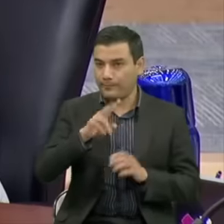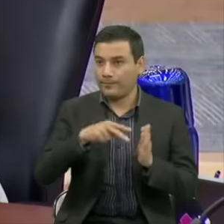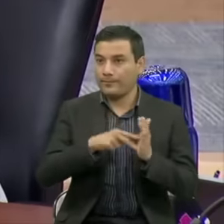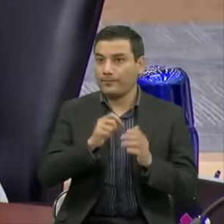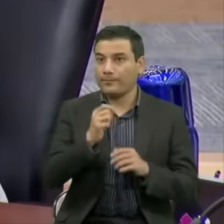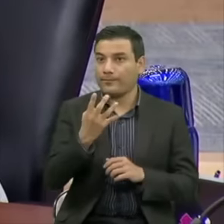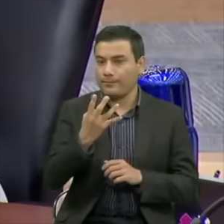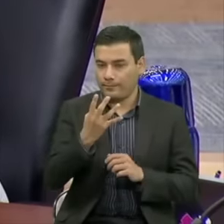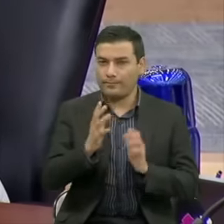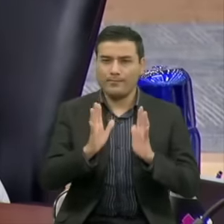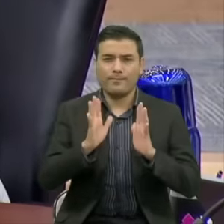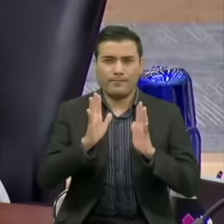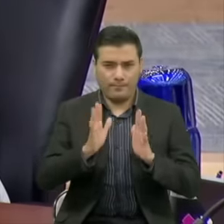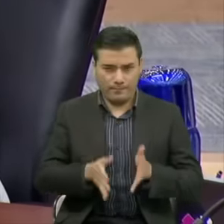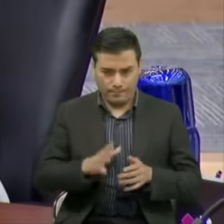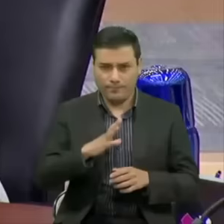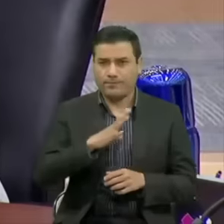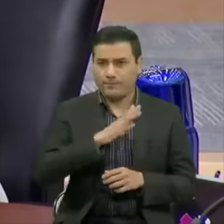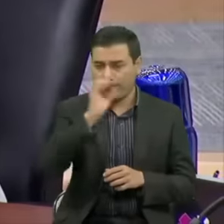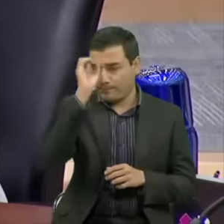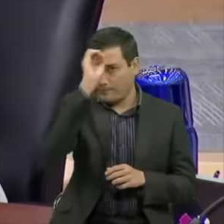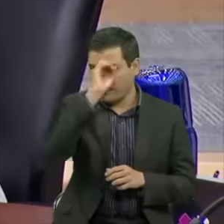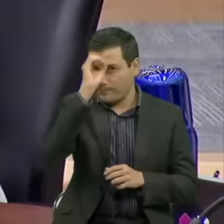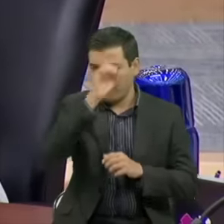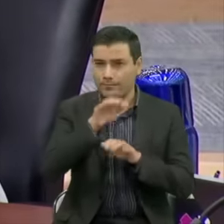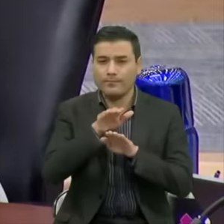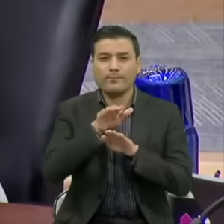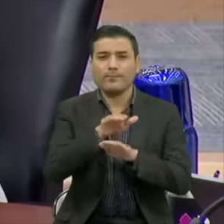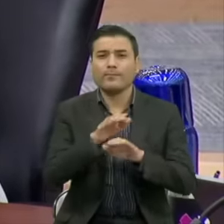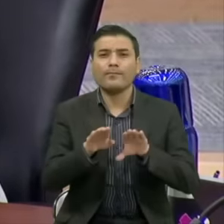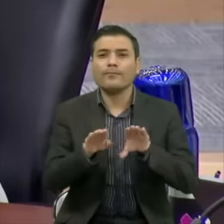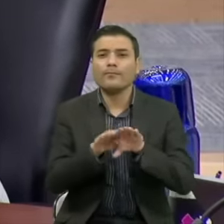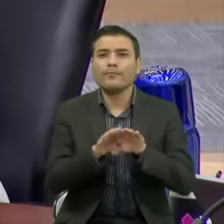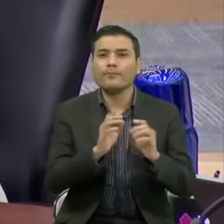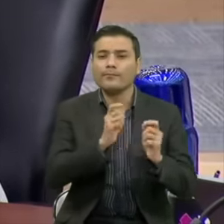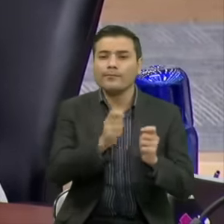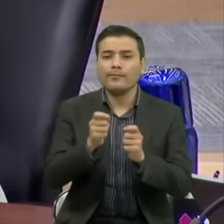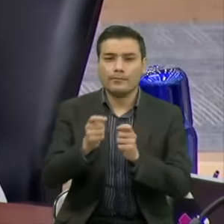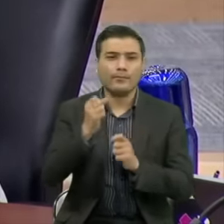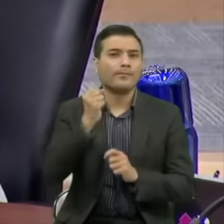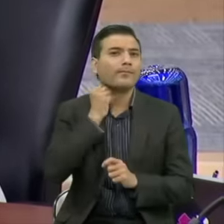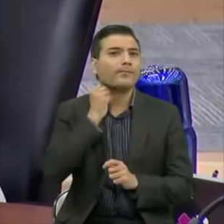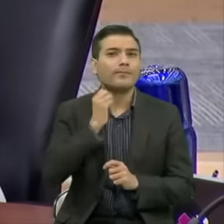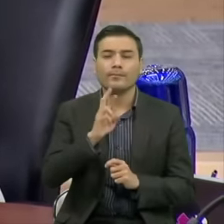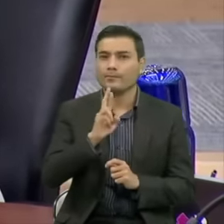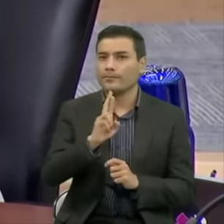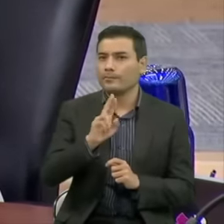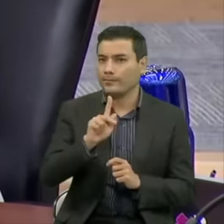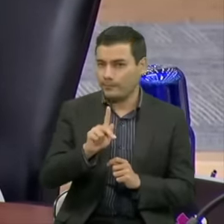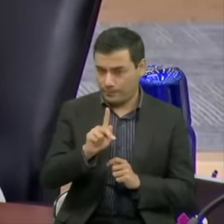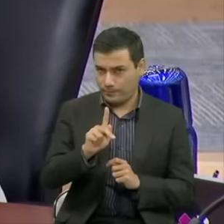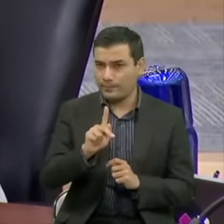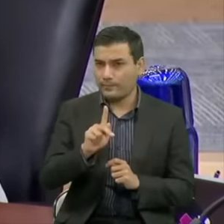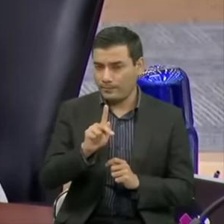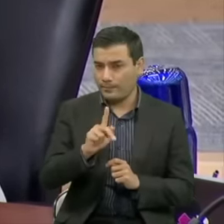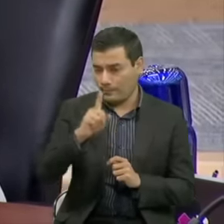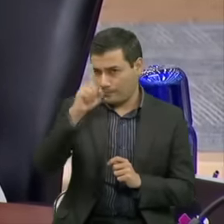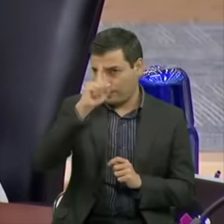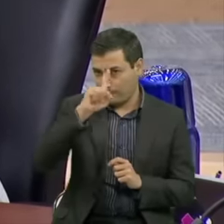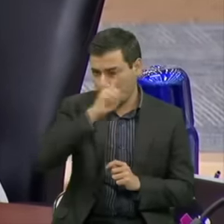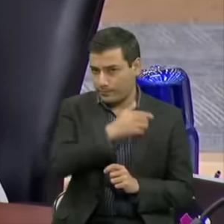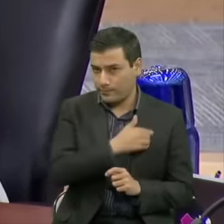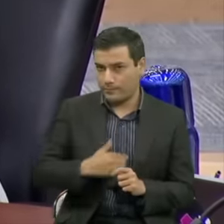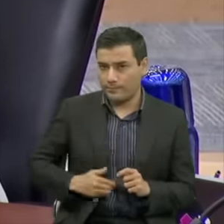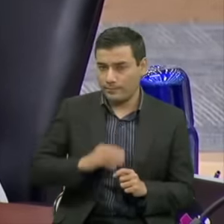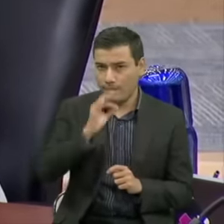935-2024, se emite pronunciamiento sobre el procedimiento de asignación de senadurías de representación proporcional. Consejera Presidenta,